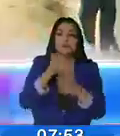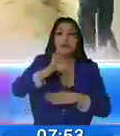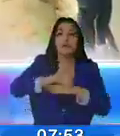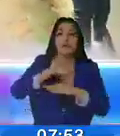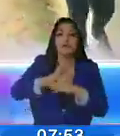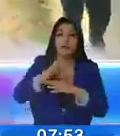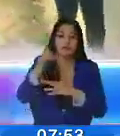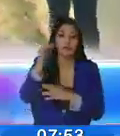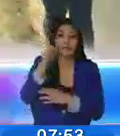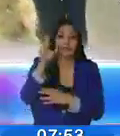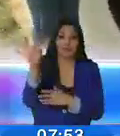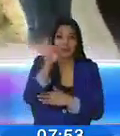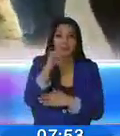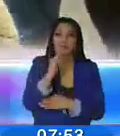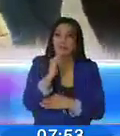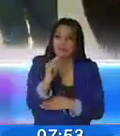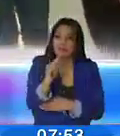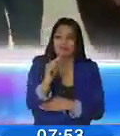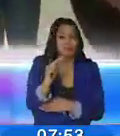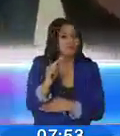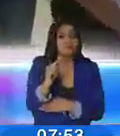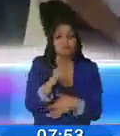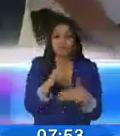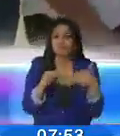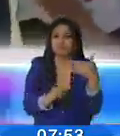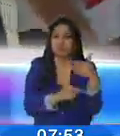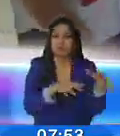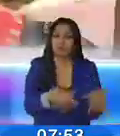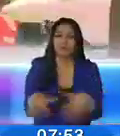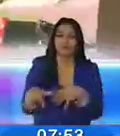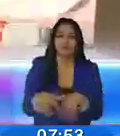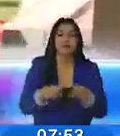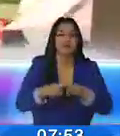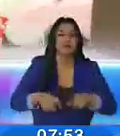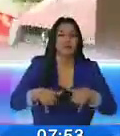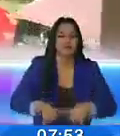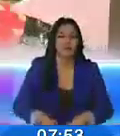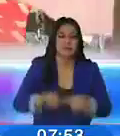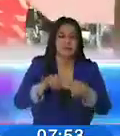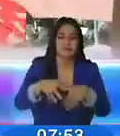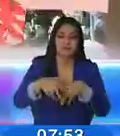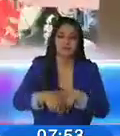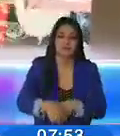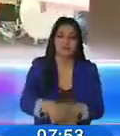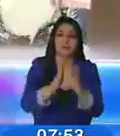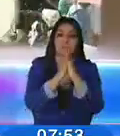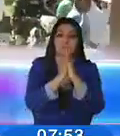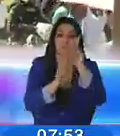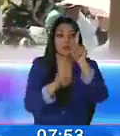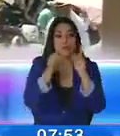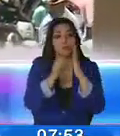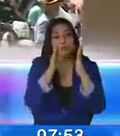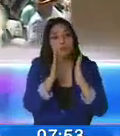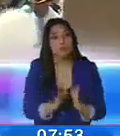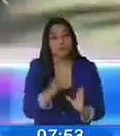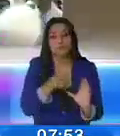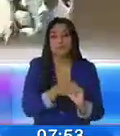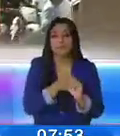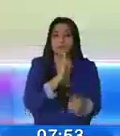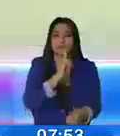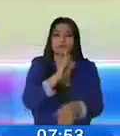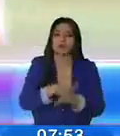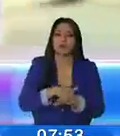Líderes, mencionó que esta es una de las muchas acciones que se tomarán. Además, solicitan la renuncia de varios ministros de Estado por